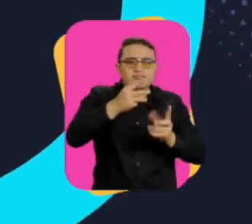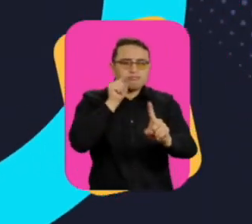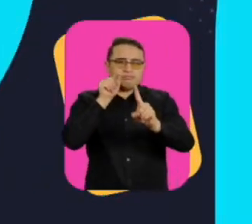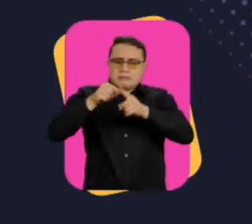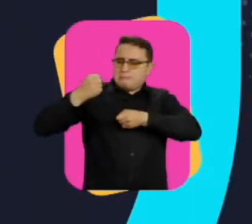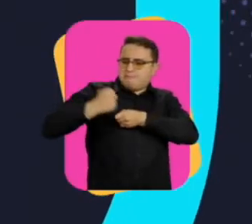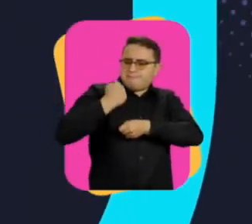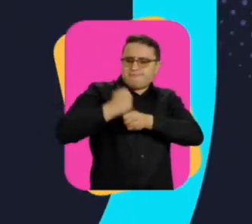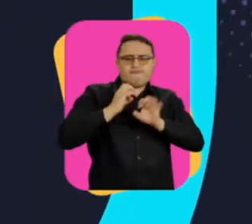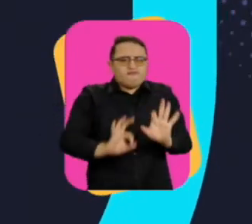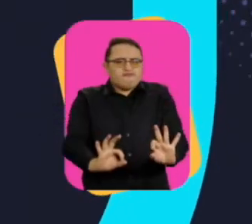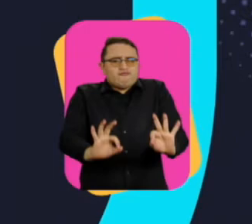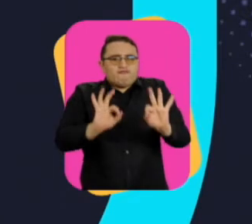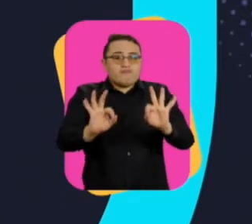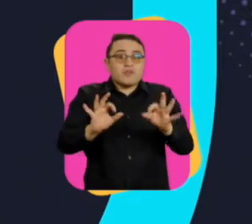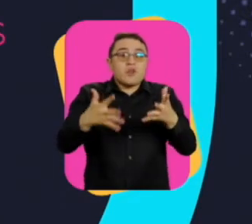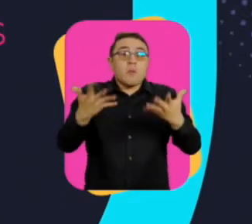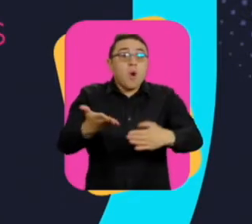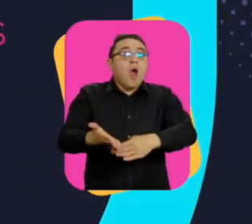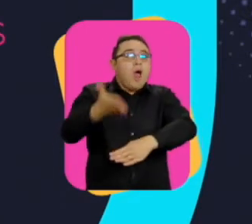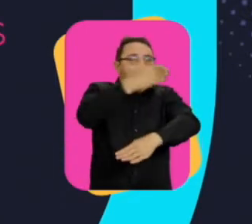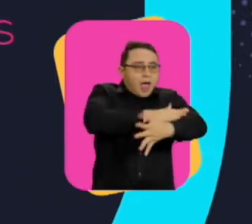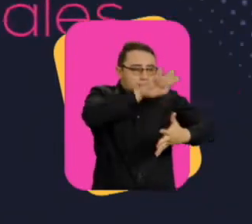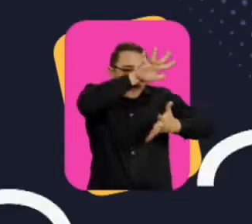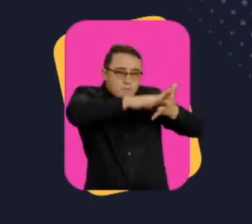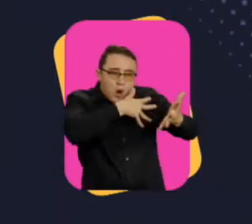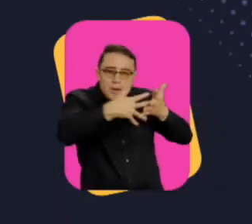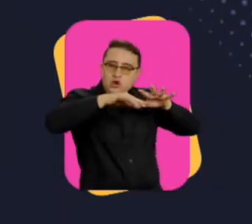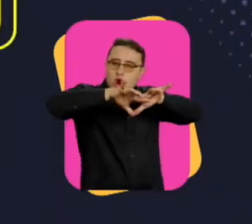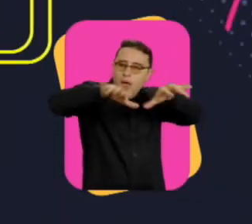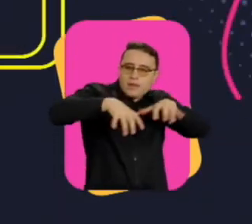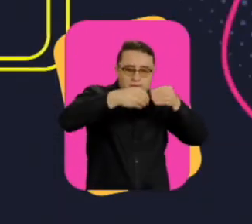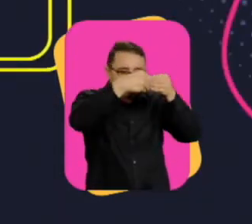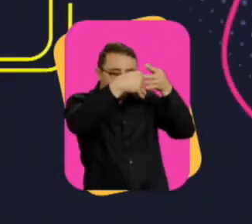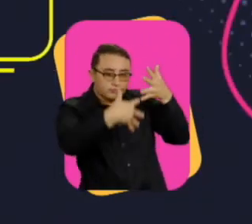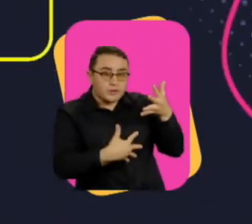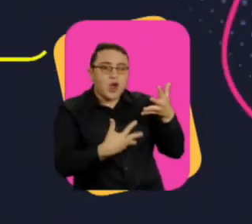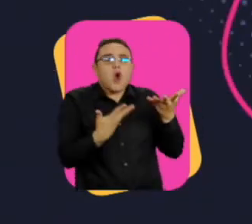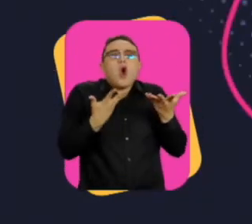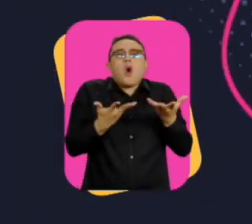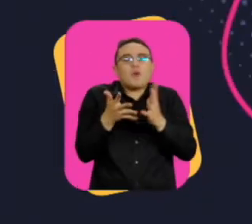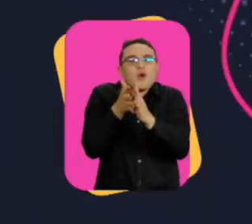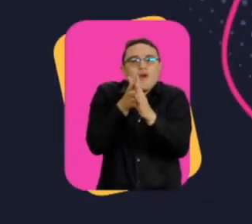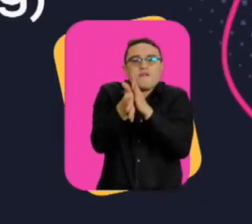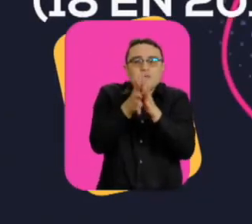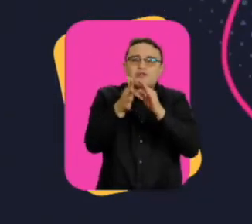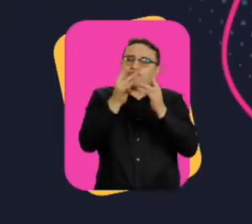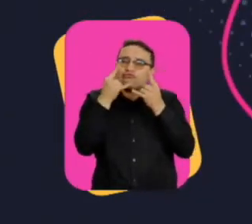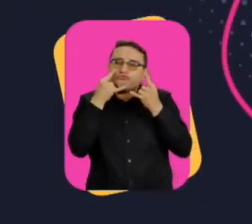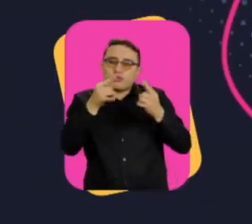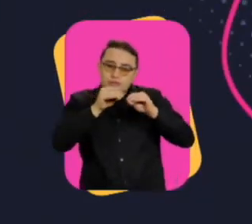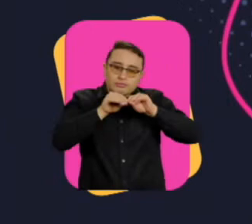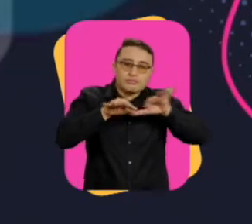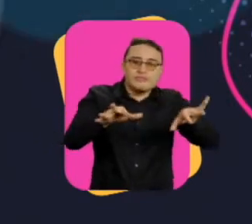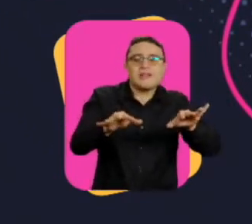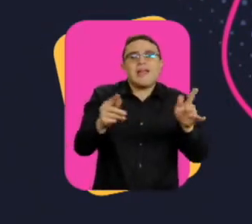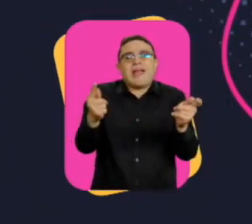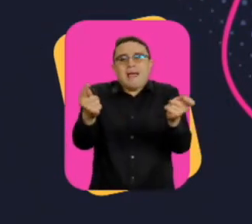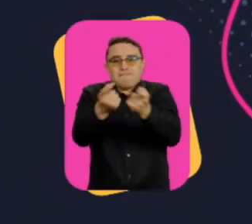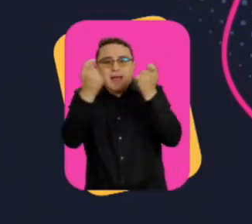de trabajo gracias al agendamiento y ejecución de actividades como la difusión de información de interés,